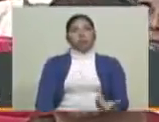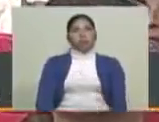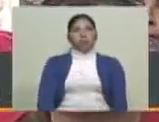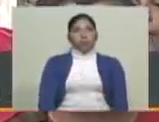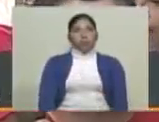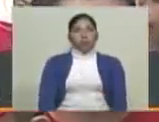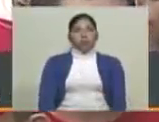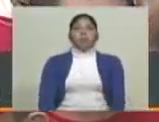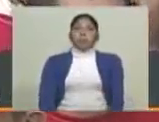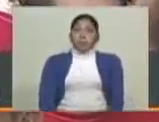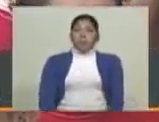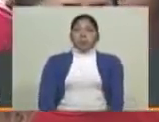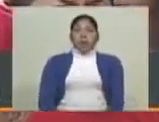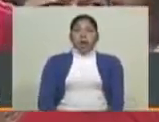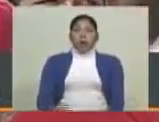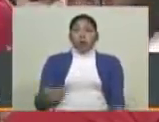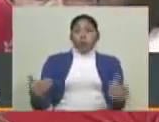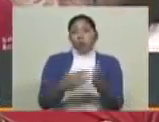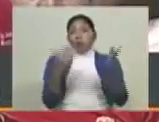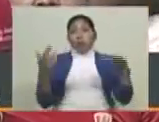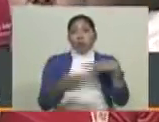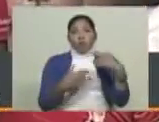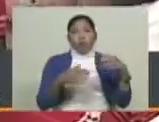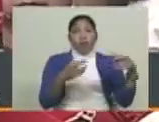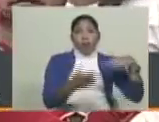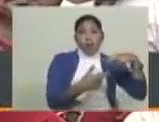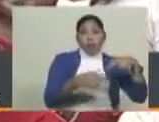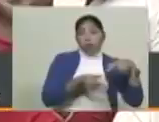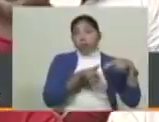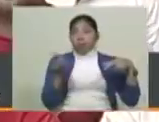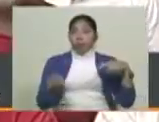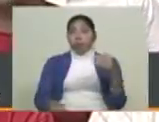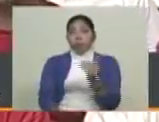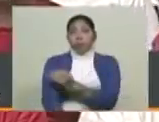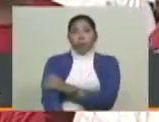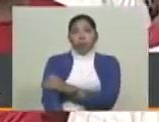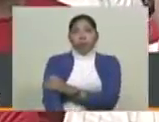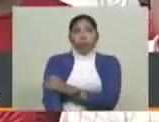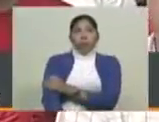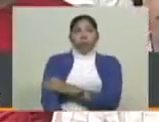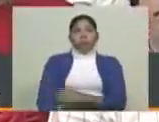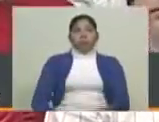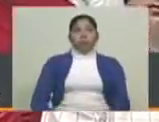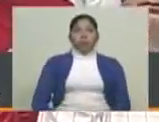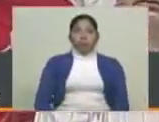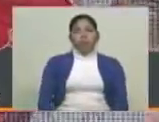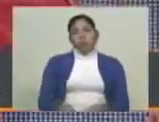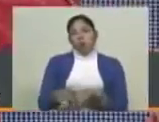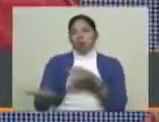la contrarrevolución. Representa la traición a la revolución bolivariana.